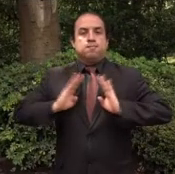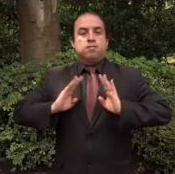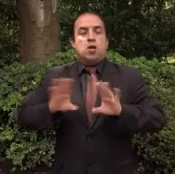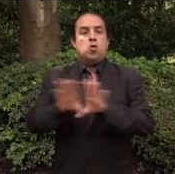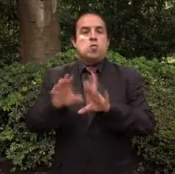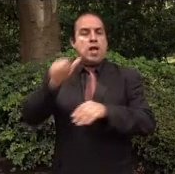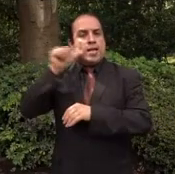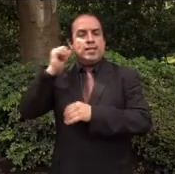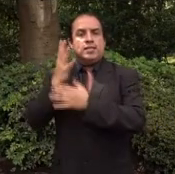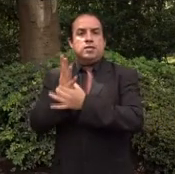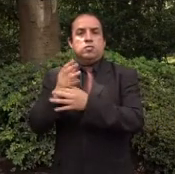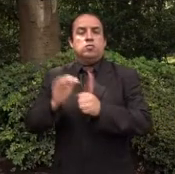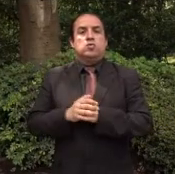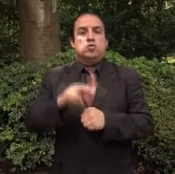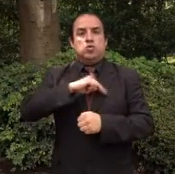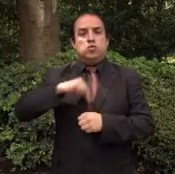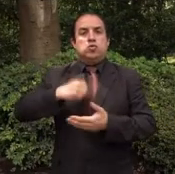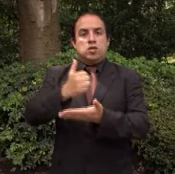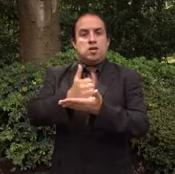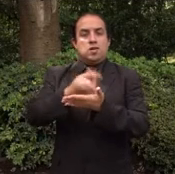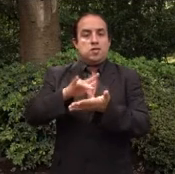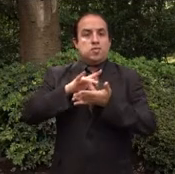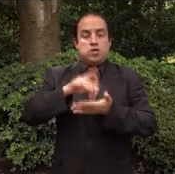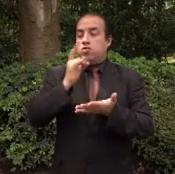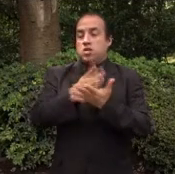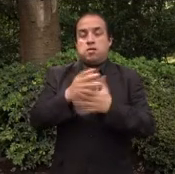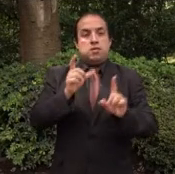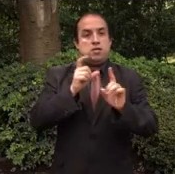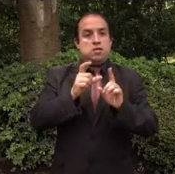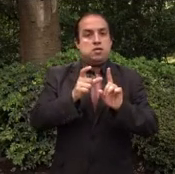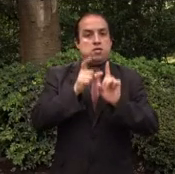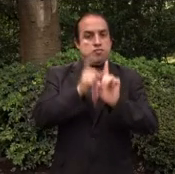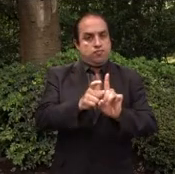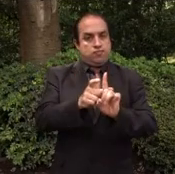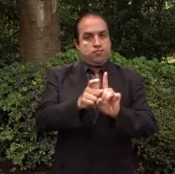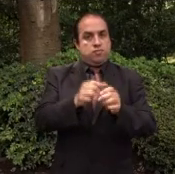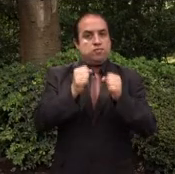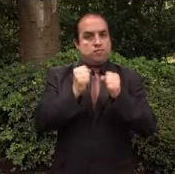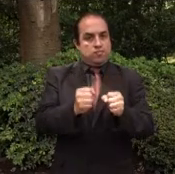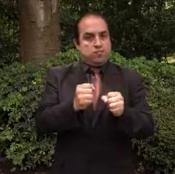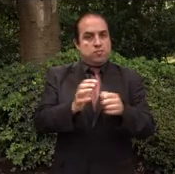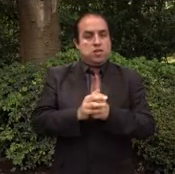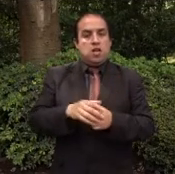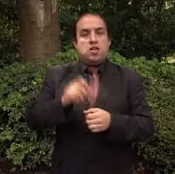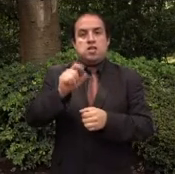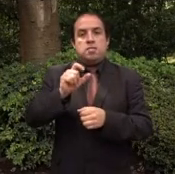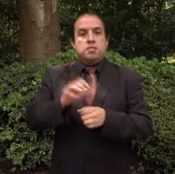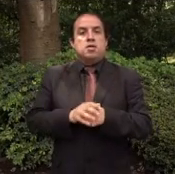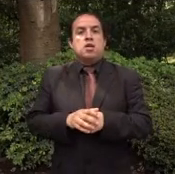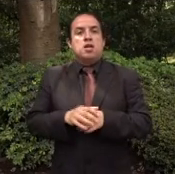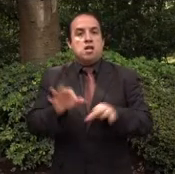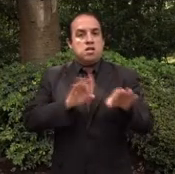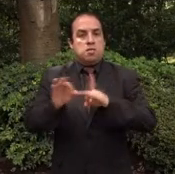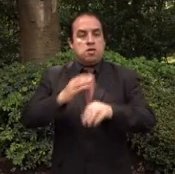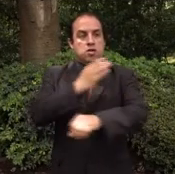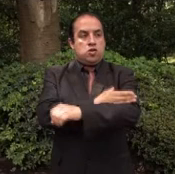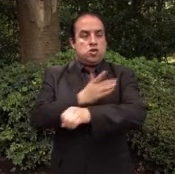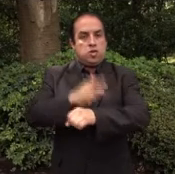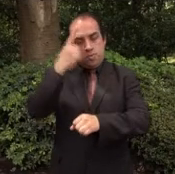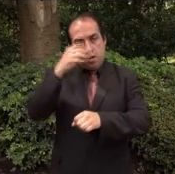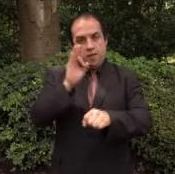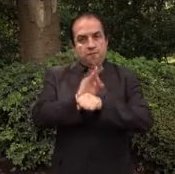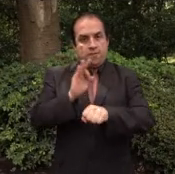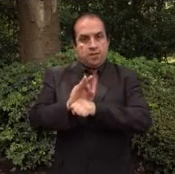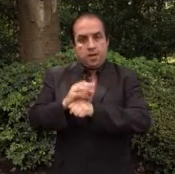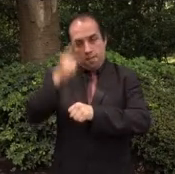decíamos, no solo nos apoya en labores de seguridad, sino también en estas labores de coordinación con la defensa para el